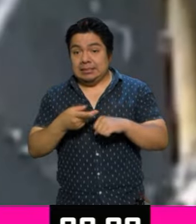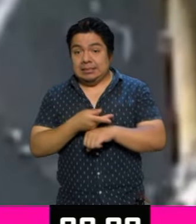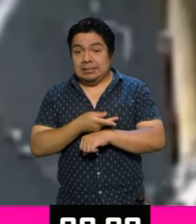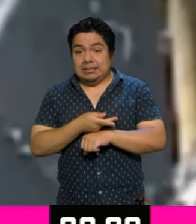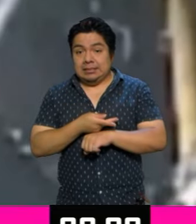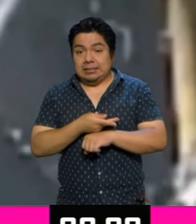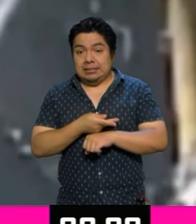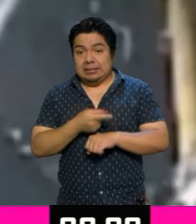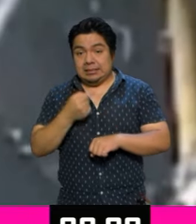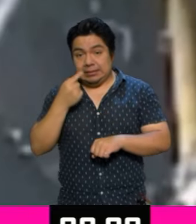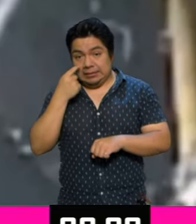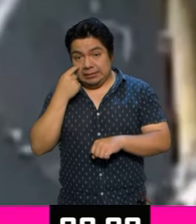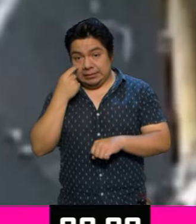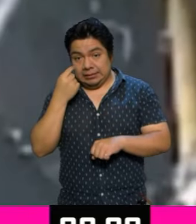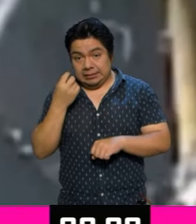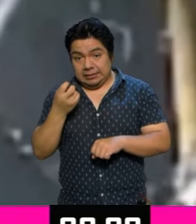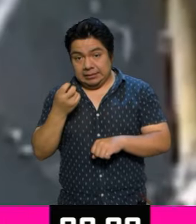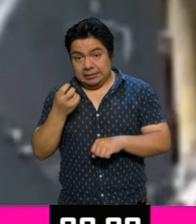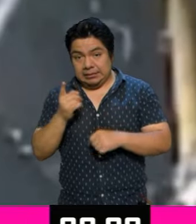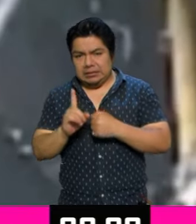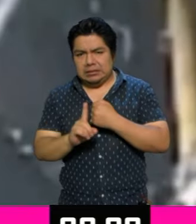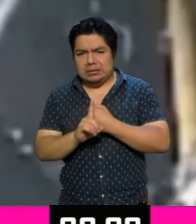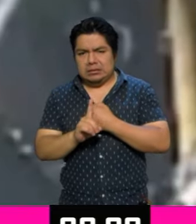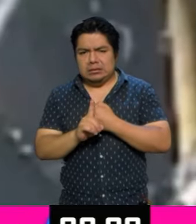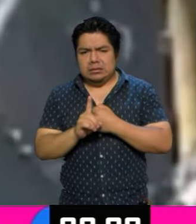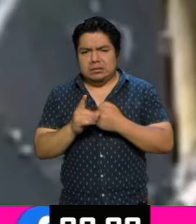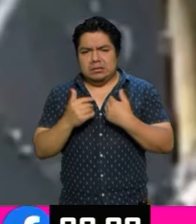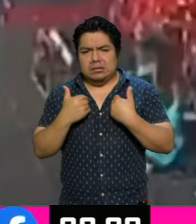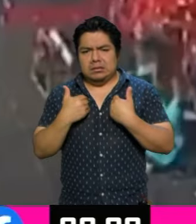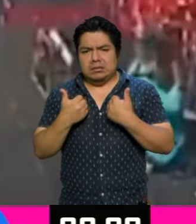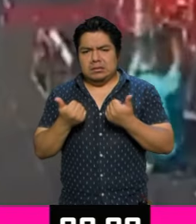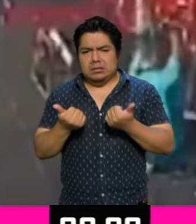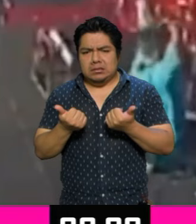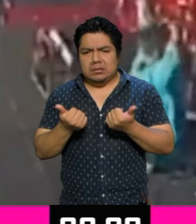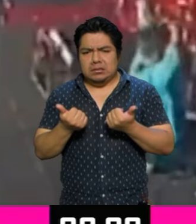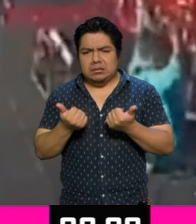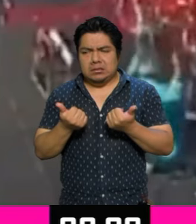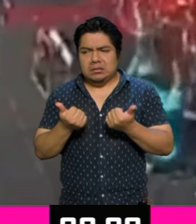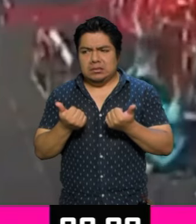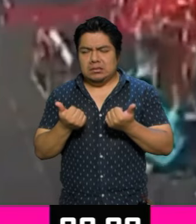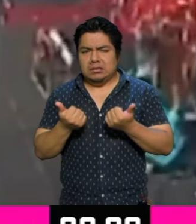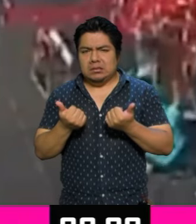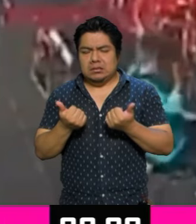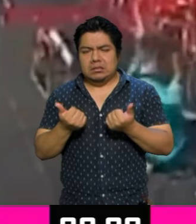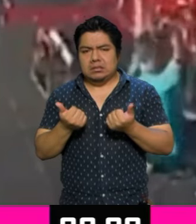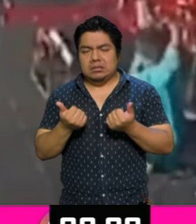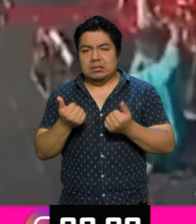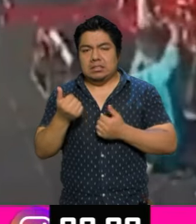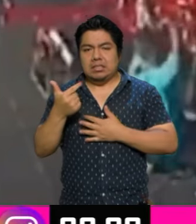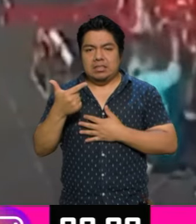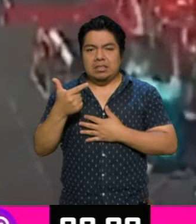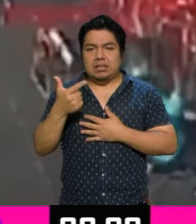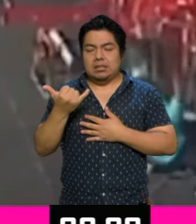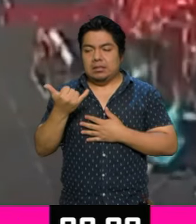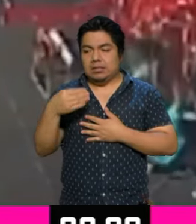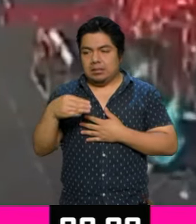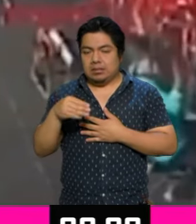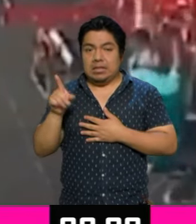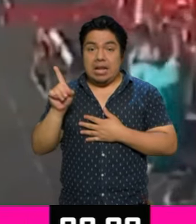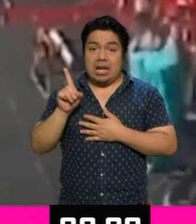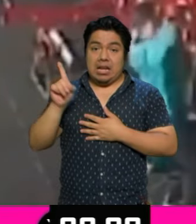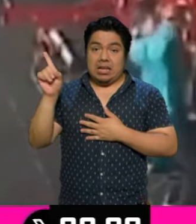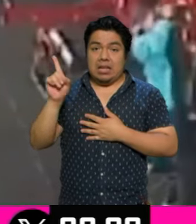Ahí está el problema. No entiendo, charro, qué barbaridad. No. Esto pasó en un gym de